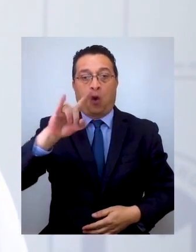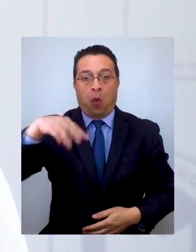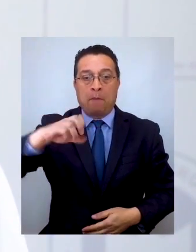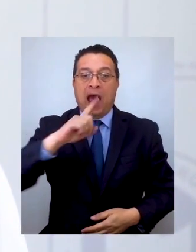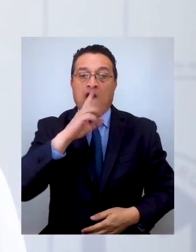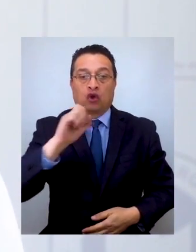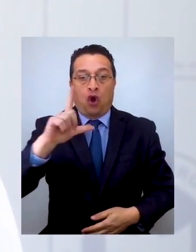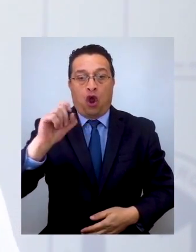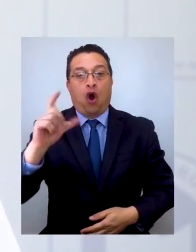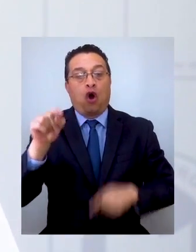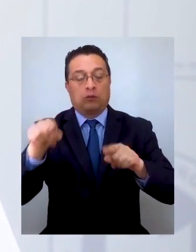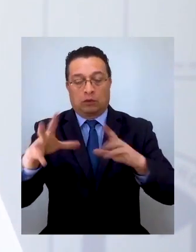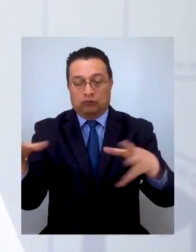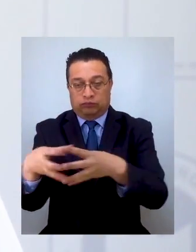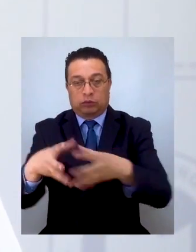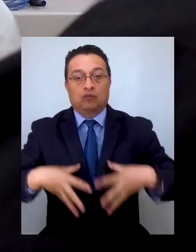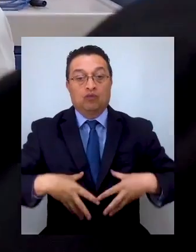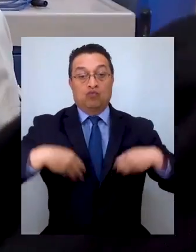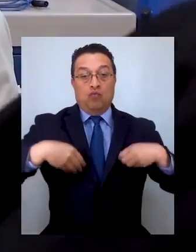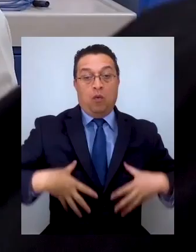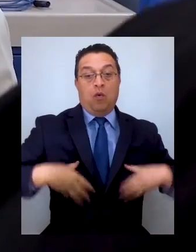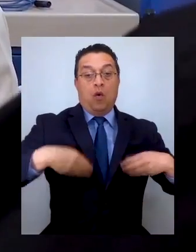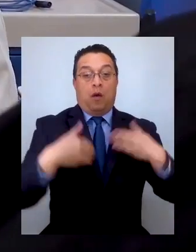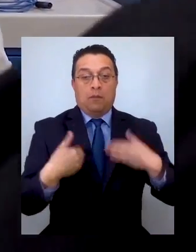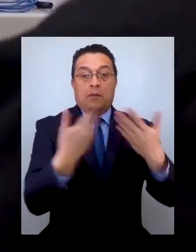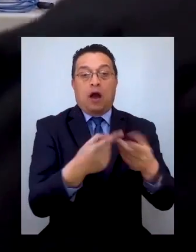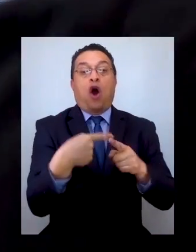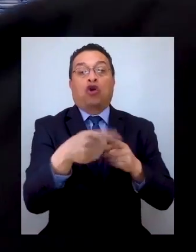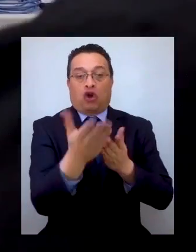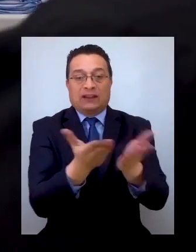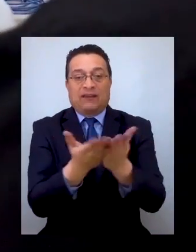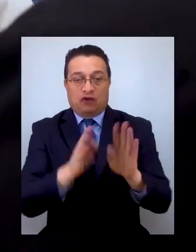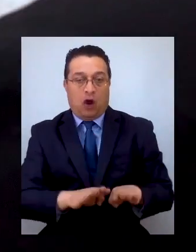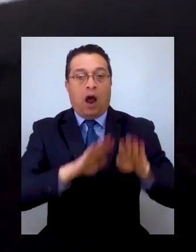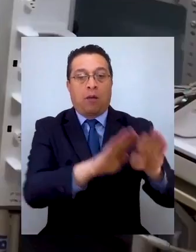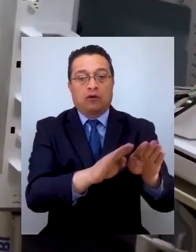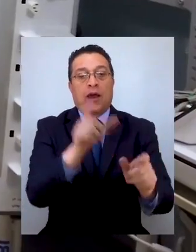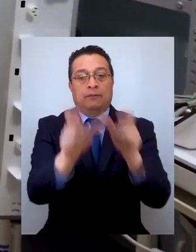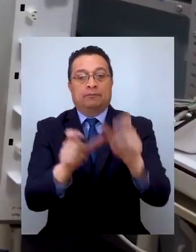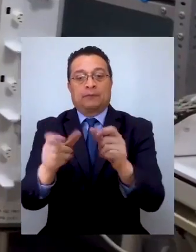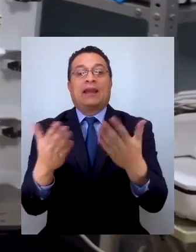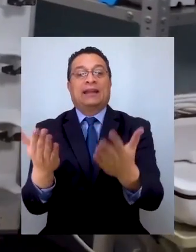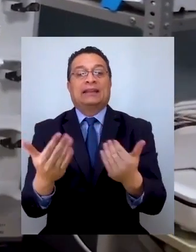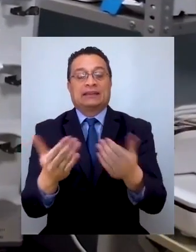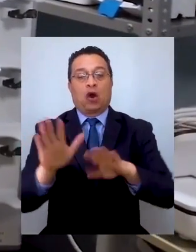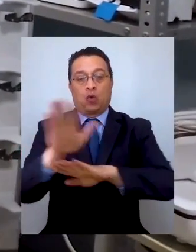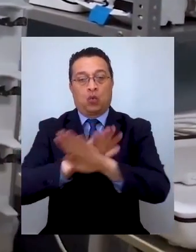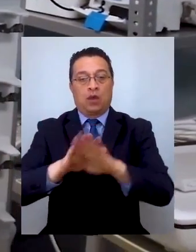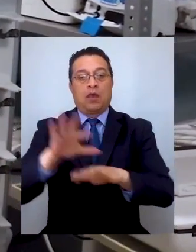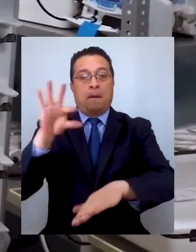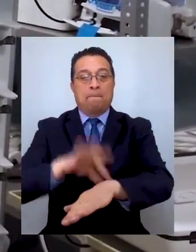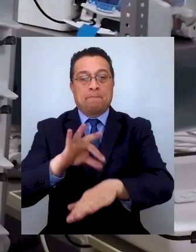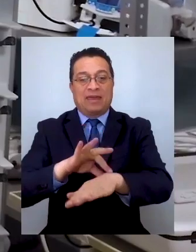traumatólogos que armaron una patrulla respiratoria para apoyar a otros servicios en la atención de pacientes con necesidad de